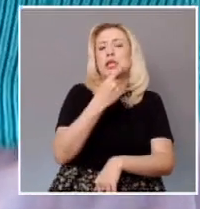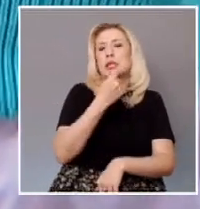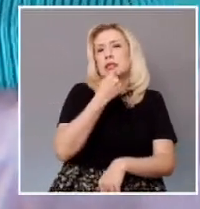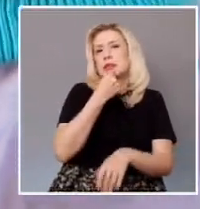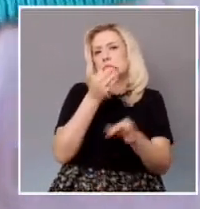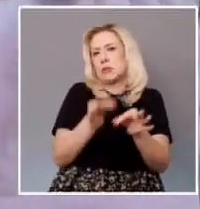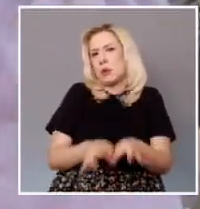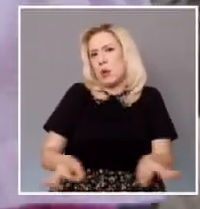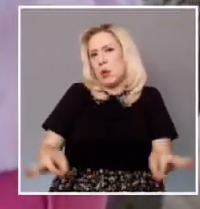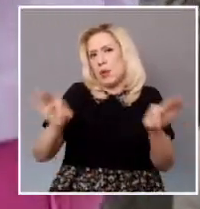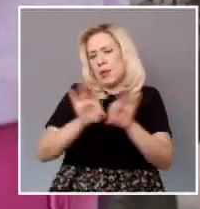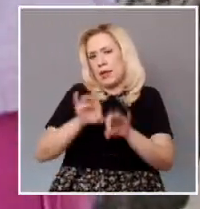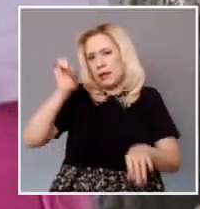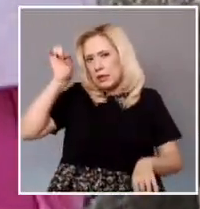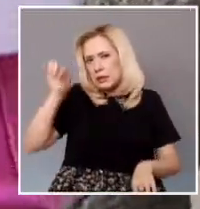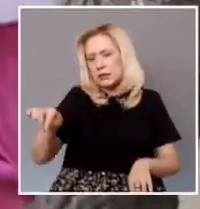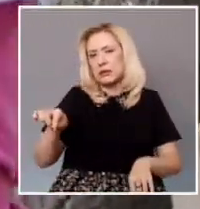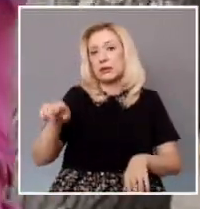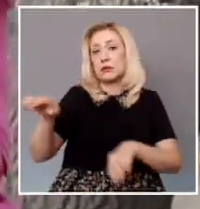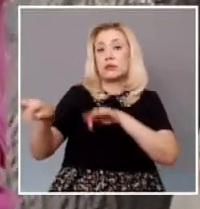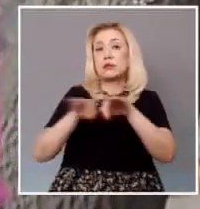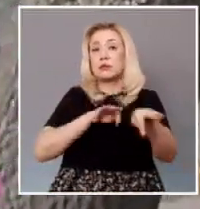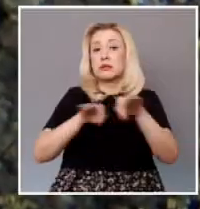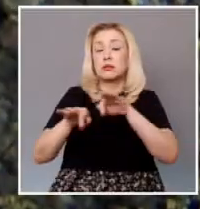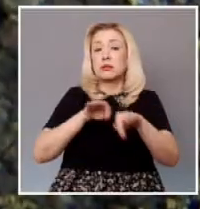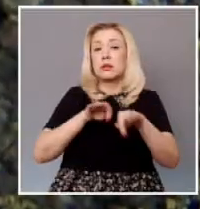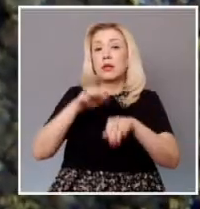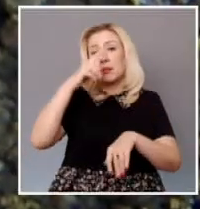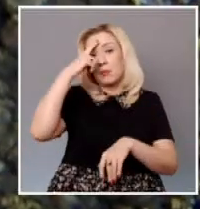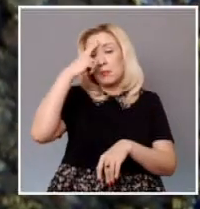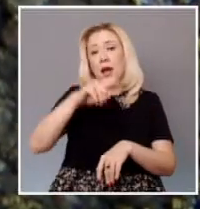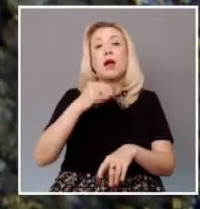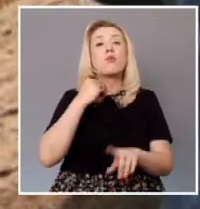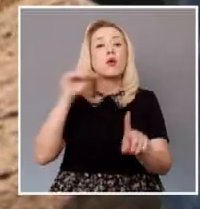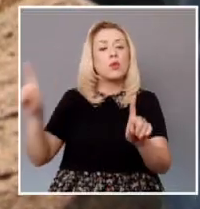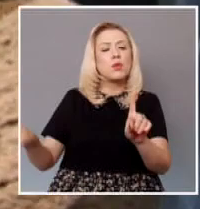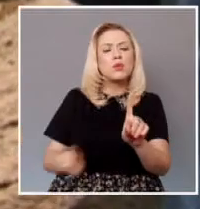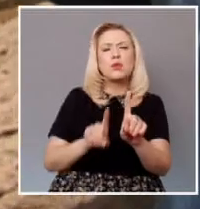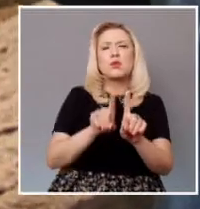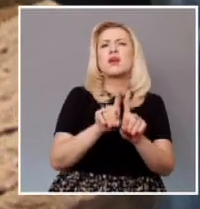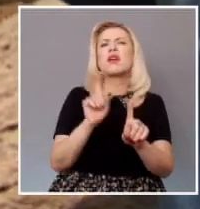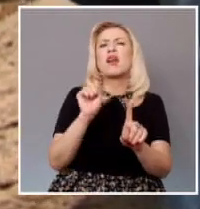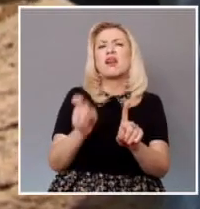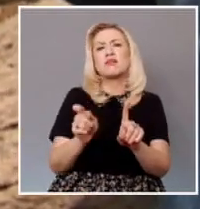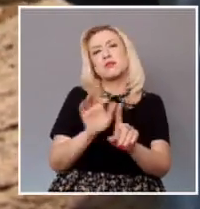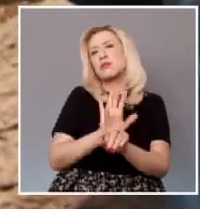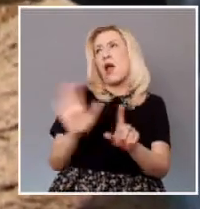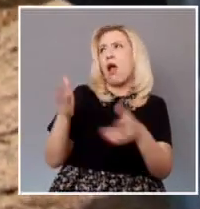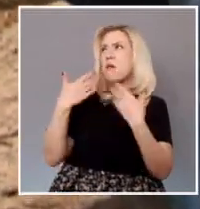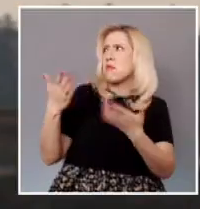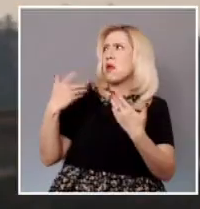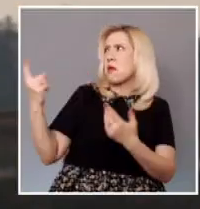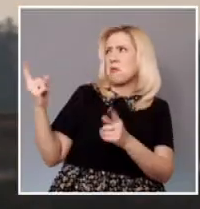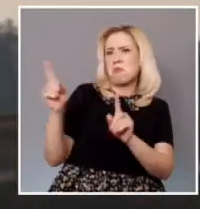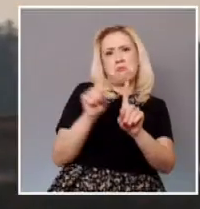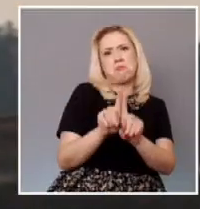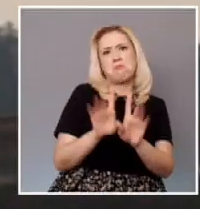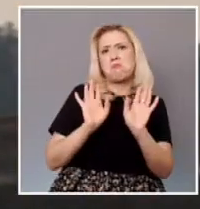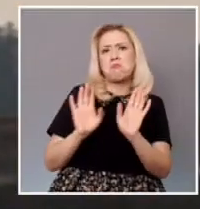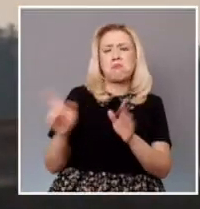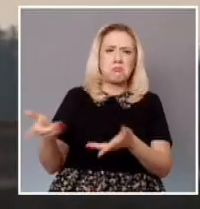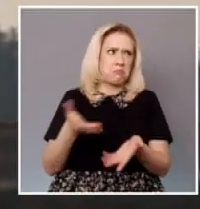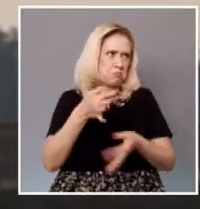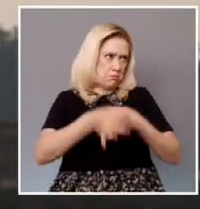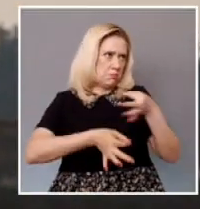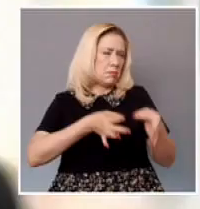labor del asesor jurídico no debe concebirse solo como un requisito formal, sino como un instrumento para garantizar la participación de la